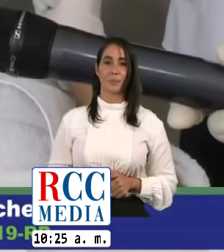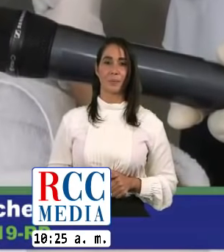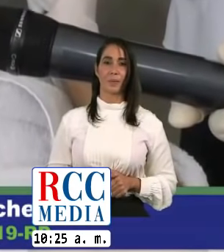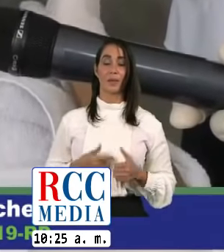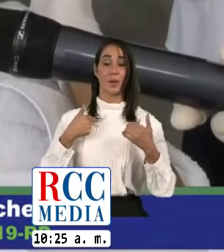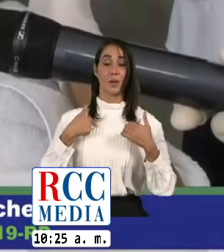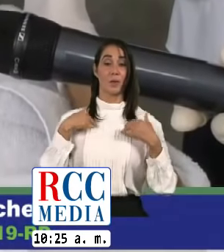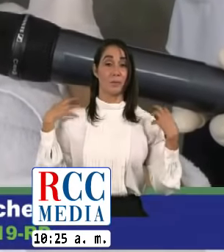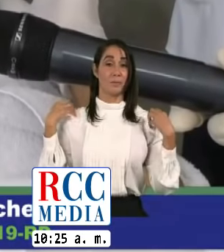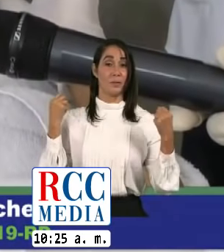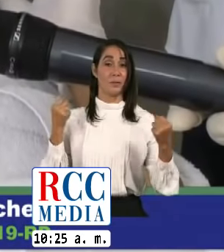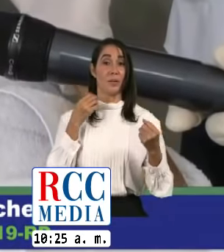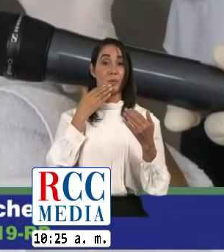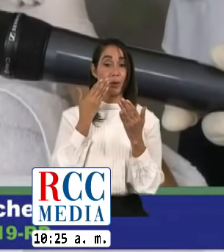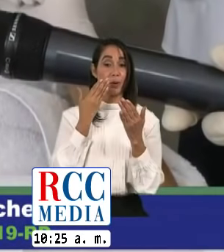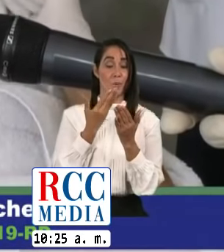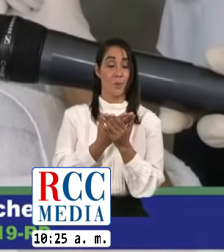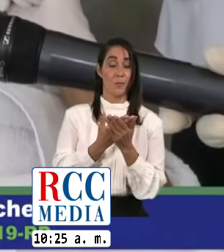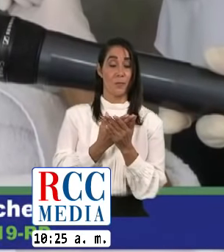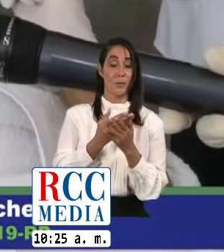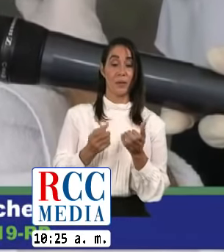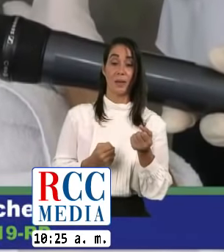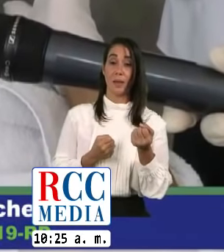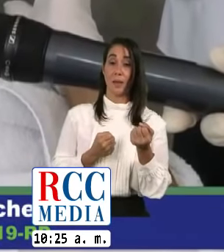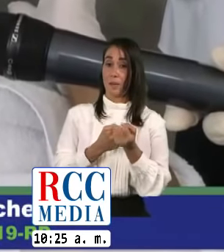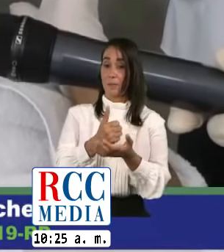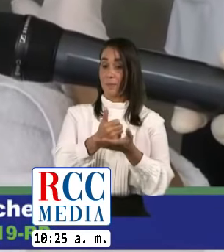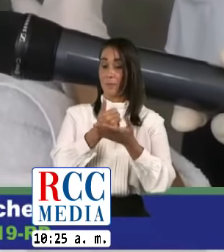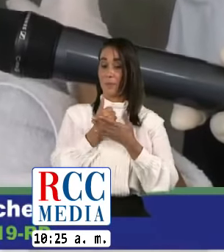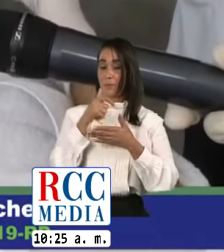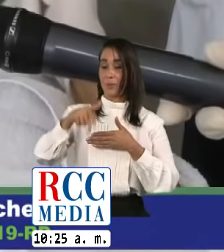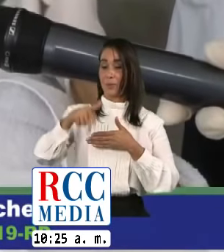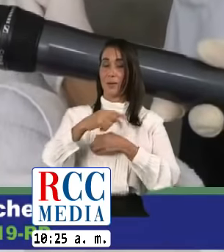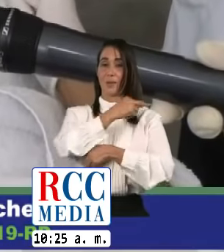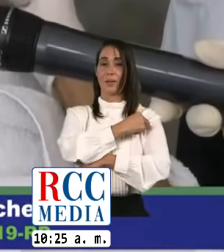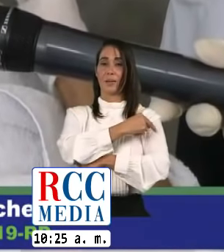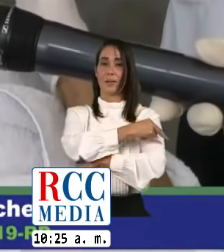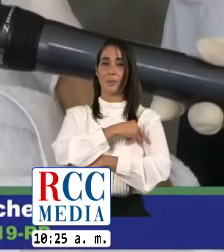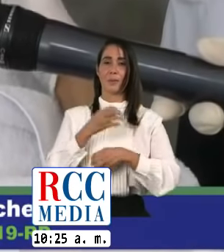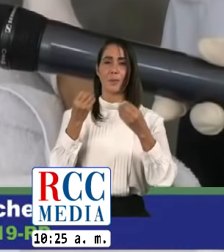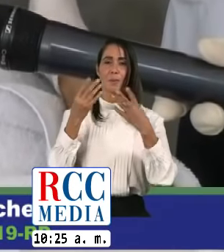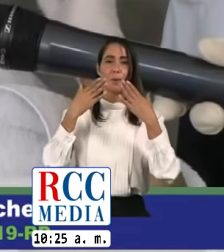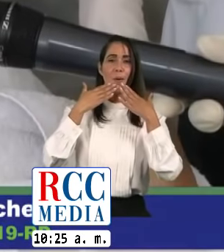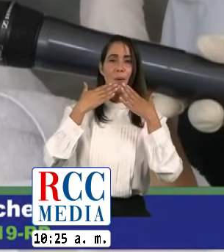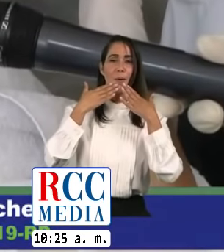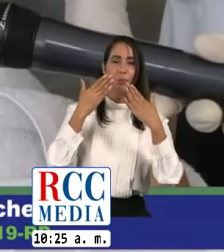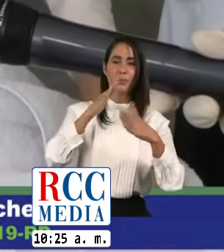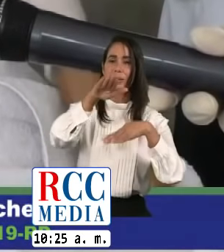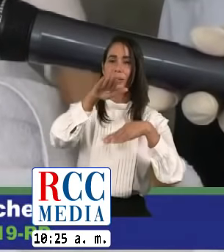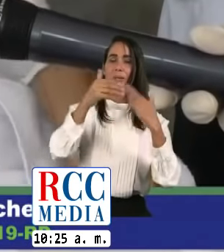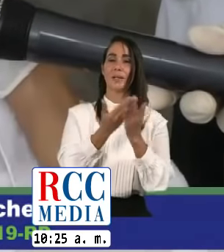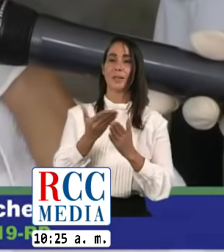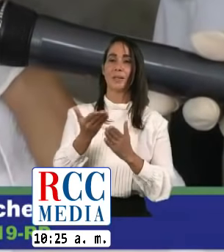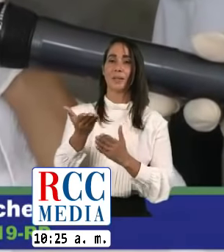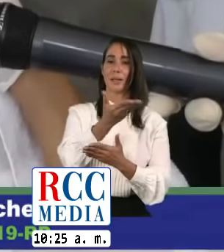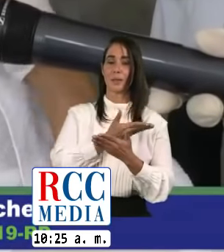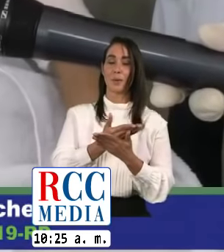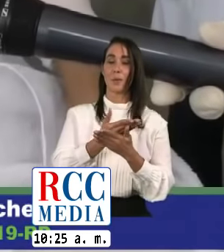con mi salud que me dieron aquí en este hospital. Muchas gracias le doy a todos.